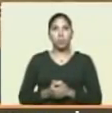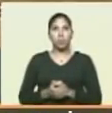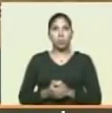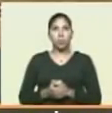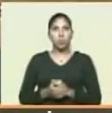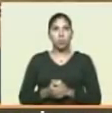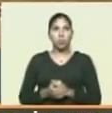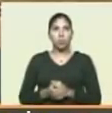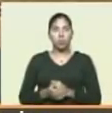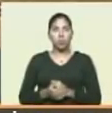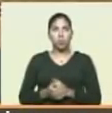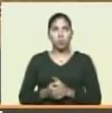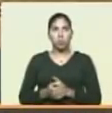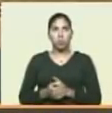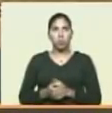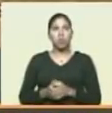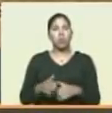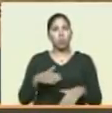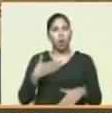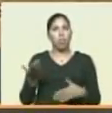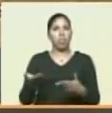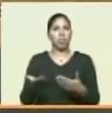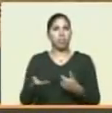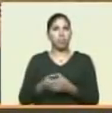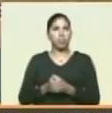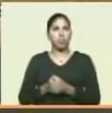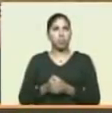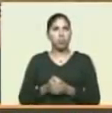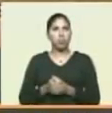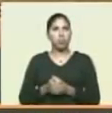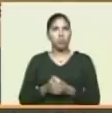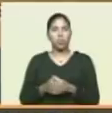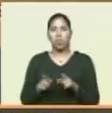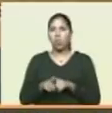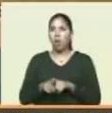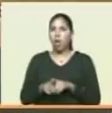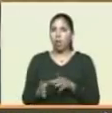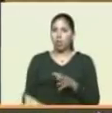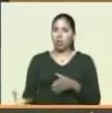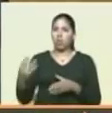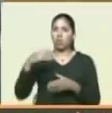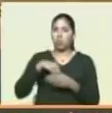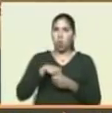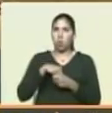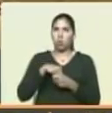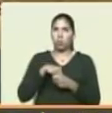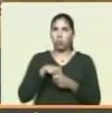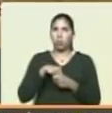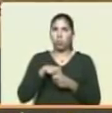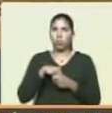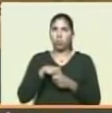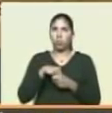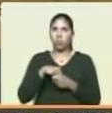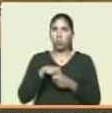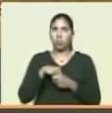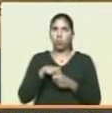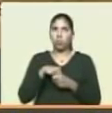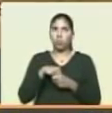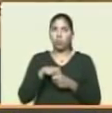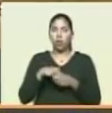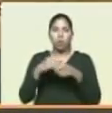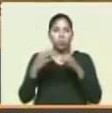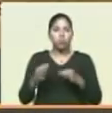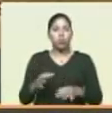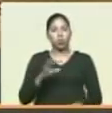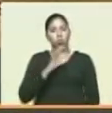con prerrogativas que nos permitan a nosotros anexionar a ese conglomerado la instancia social,